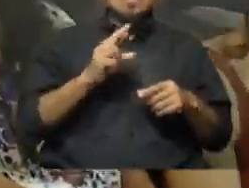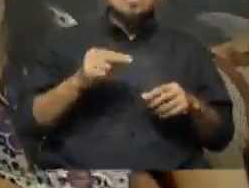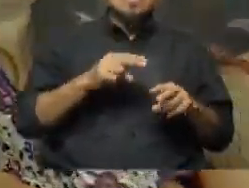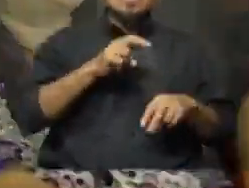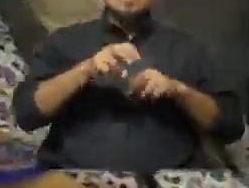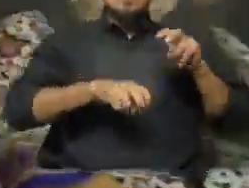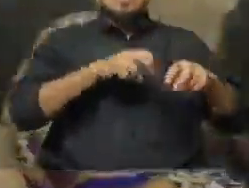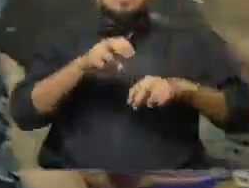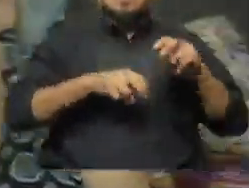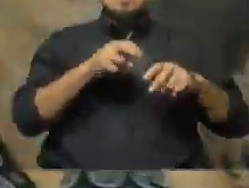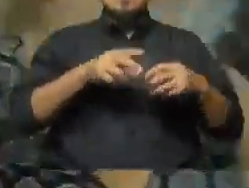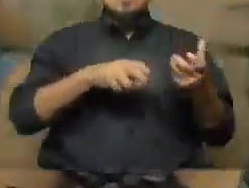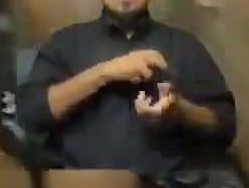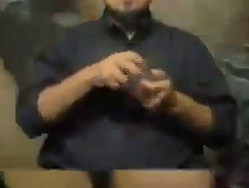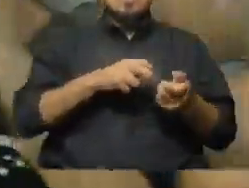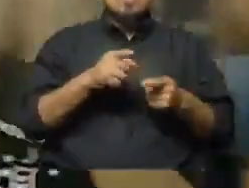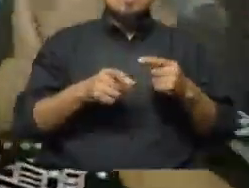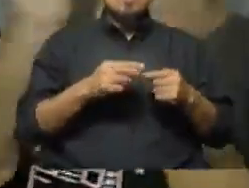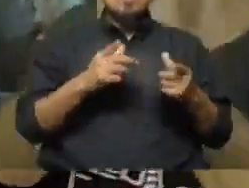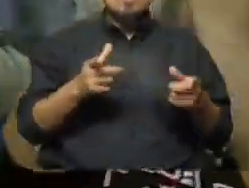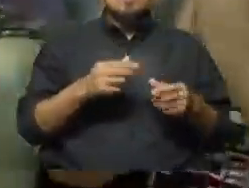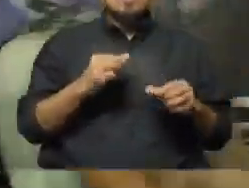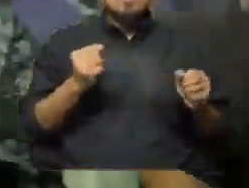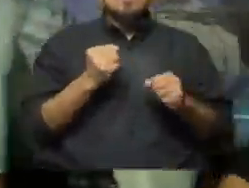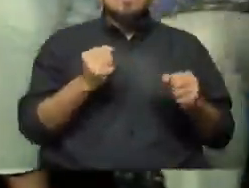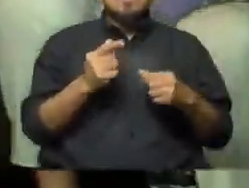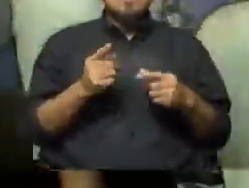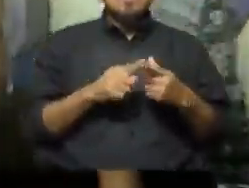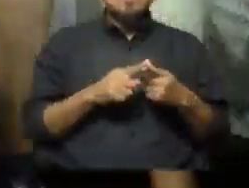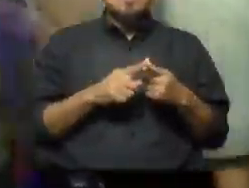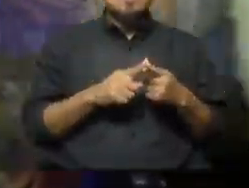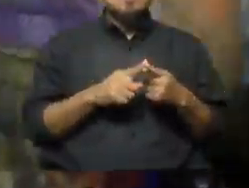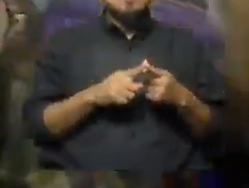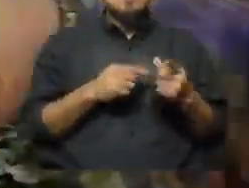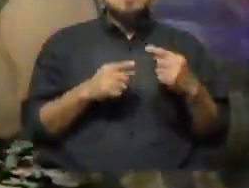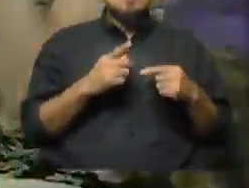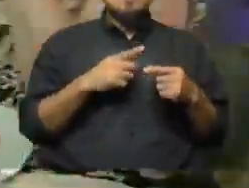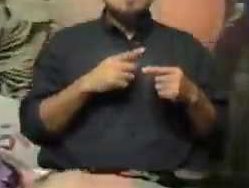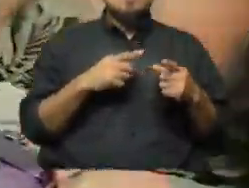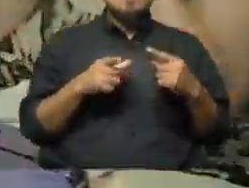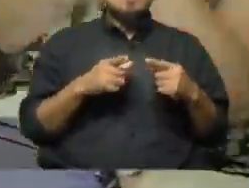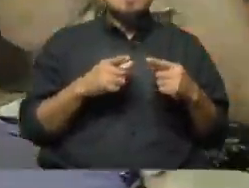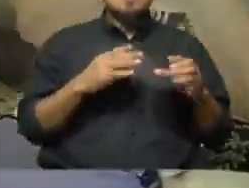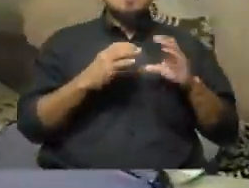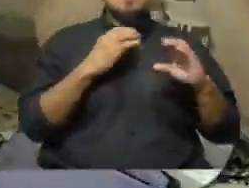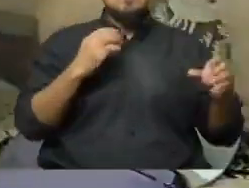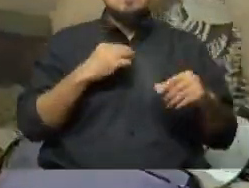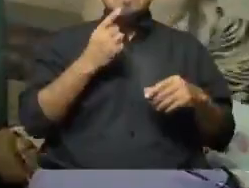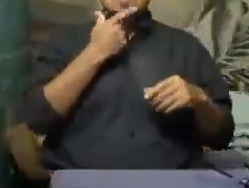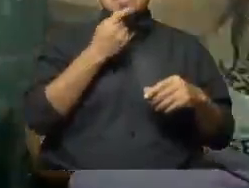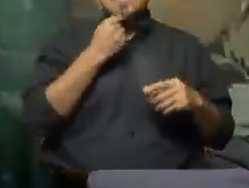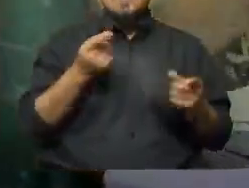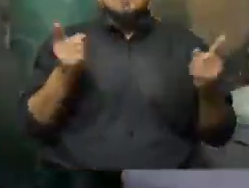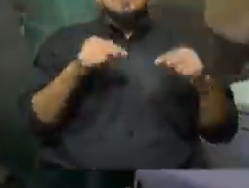¿no? Se había complicado un poquito, había sido una noche más fría, había menos transporte, es más fácil venir al